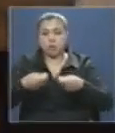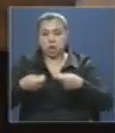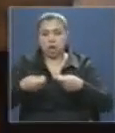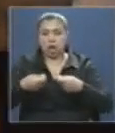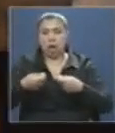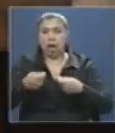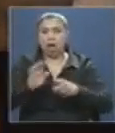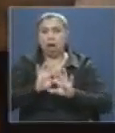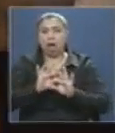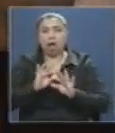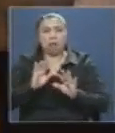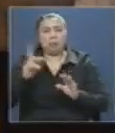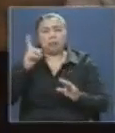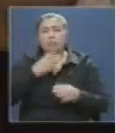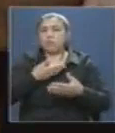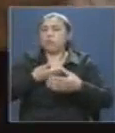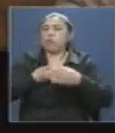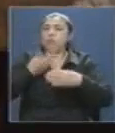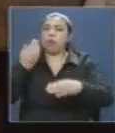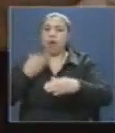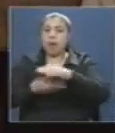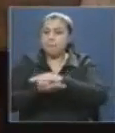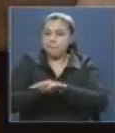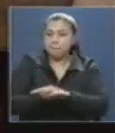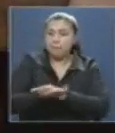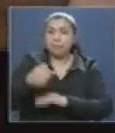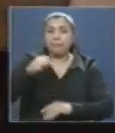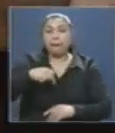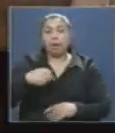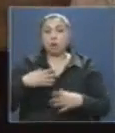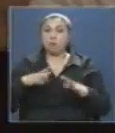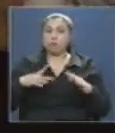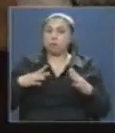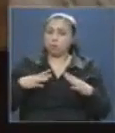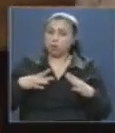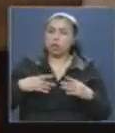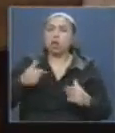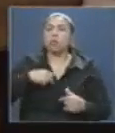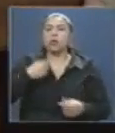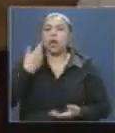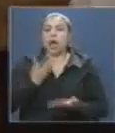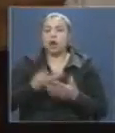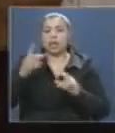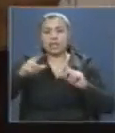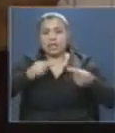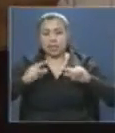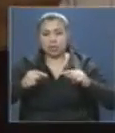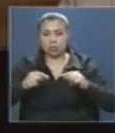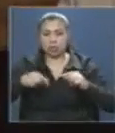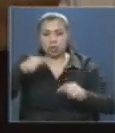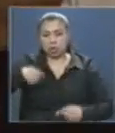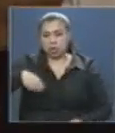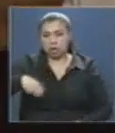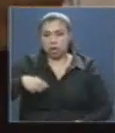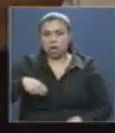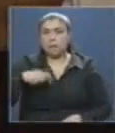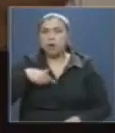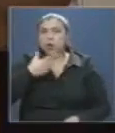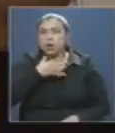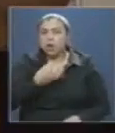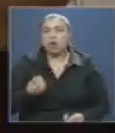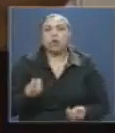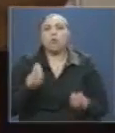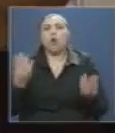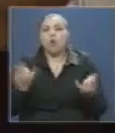enviaba. Por lo tanto, presidente, yo me alegro que hoy se esté discutiendo esto en el Senado, pero yo quiero pedirle al gobierno que le ponga urgencia a este